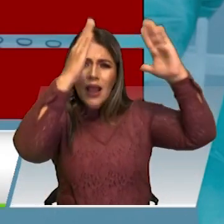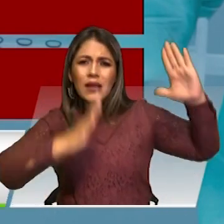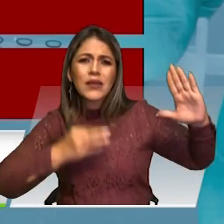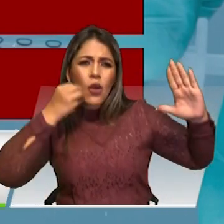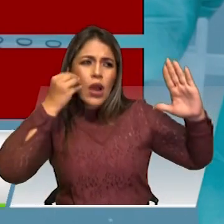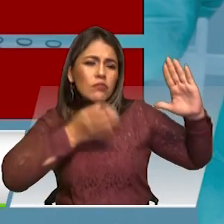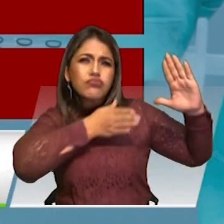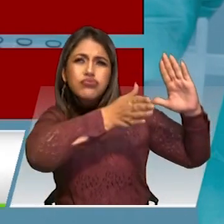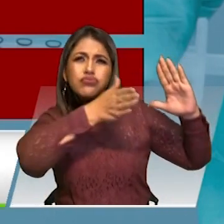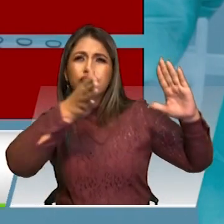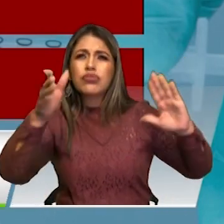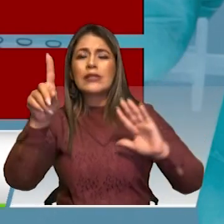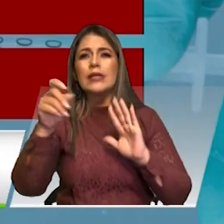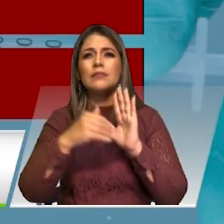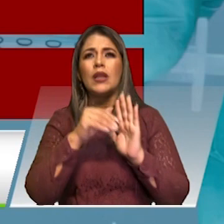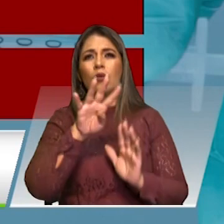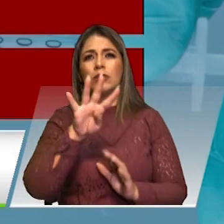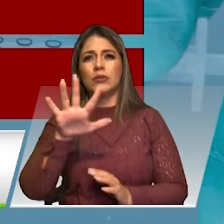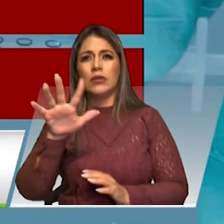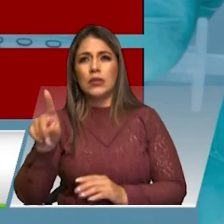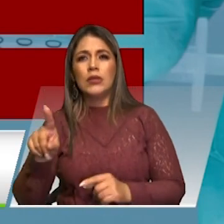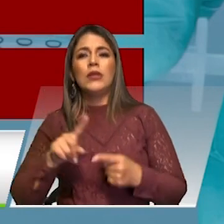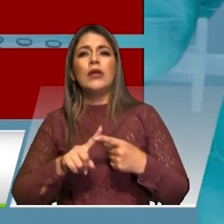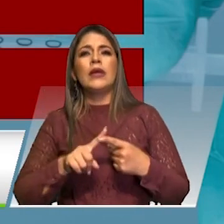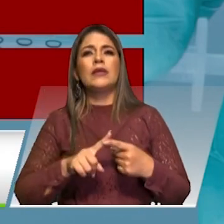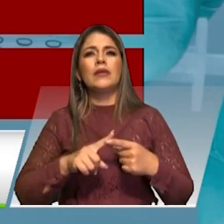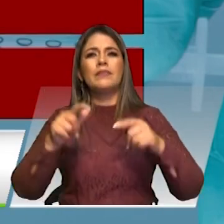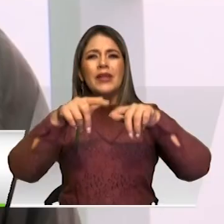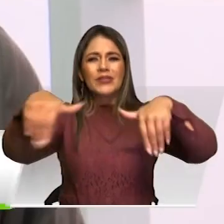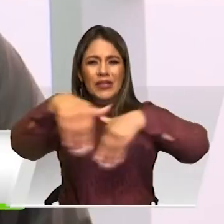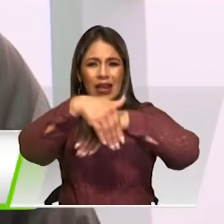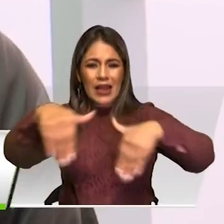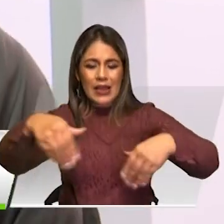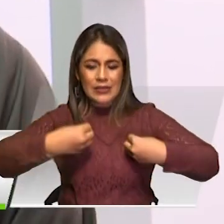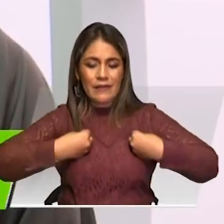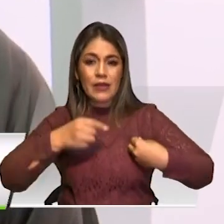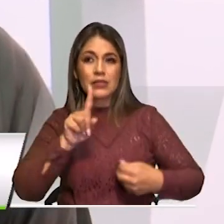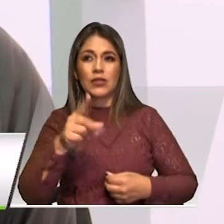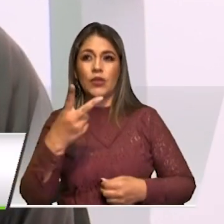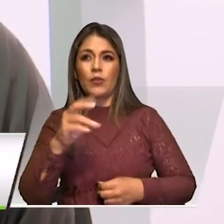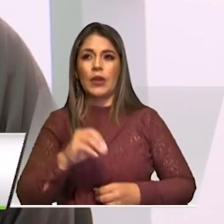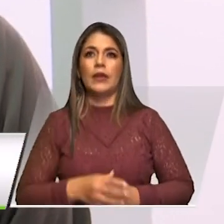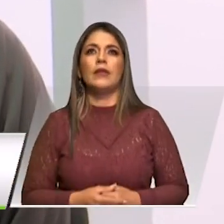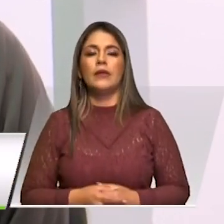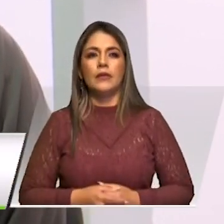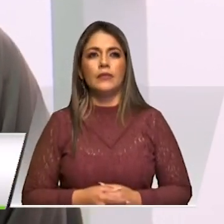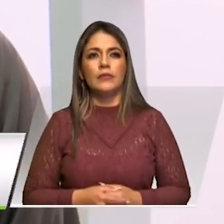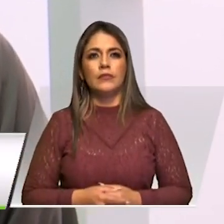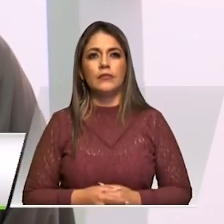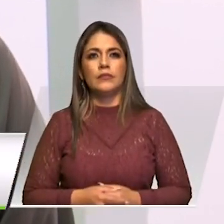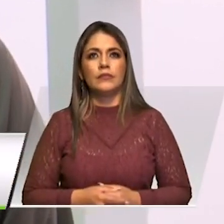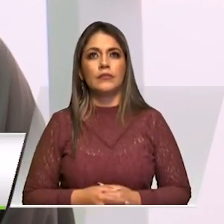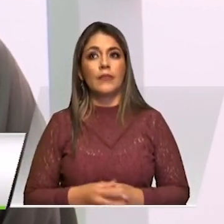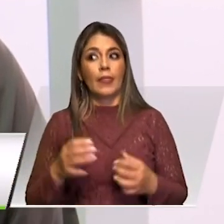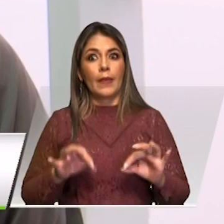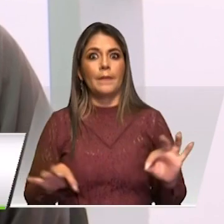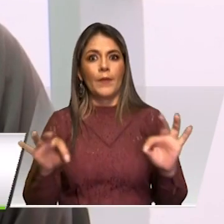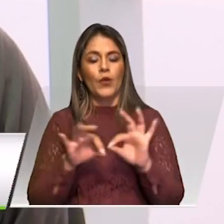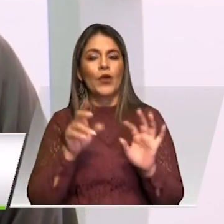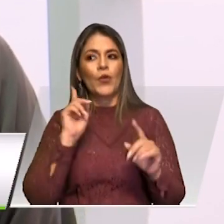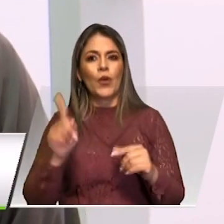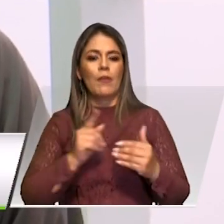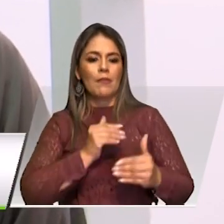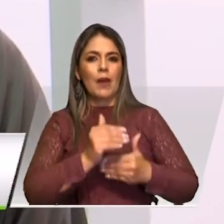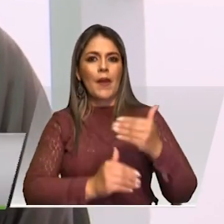en centro penitenciario y 120 para habitantes de calle se convierte en un círculo virtuoso del proceso de vacunación